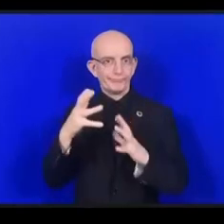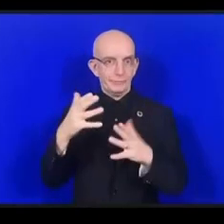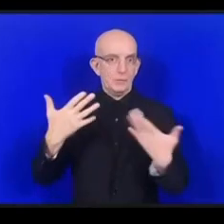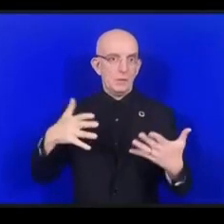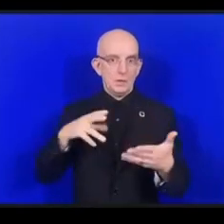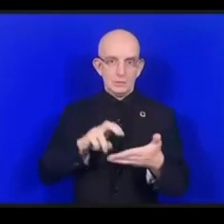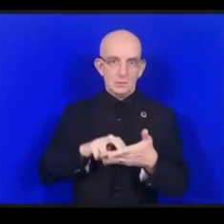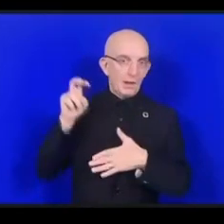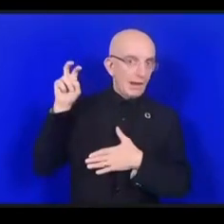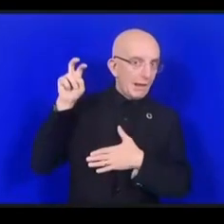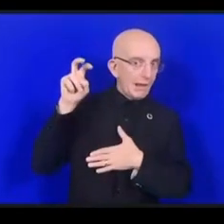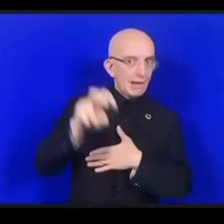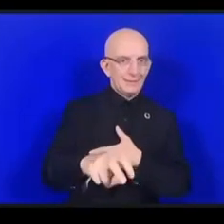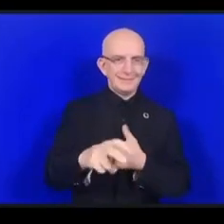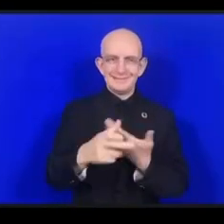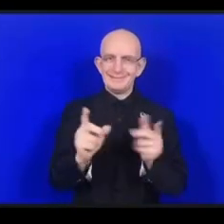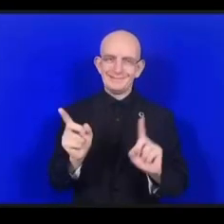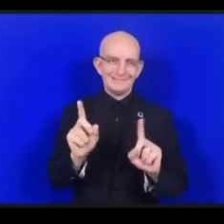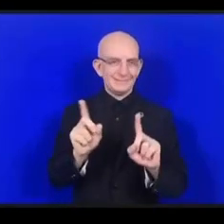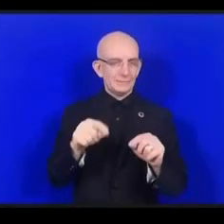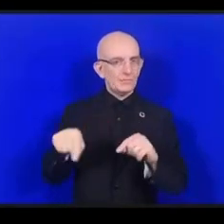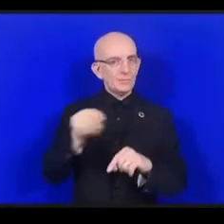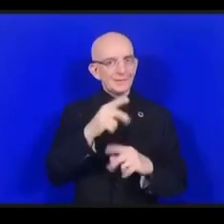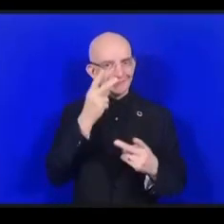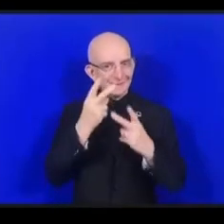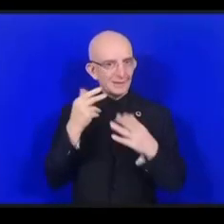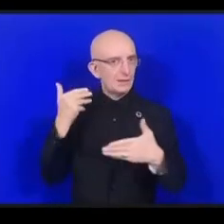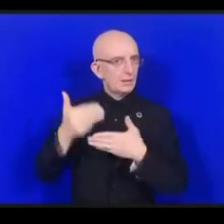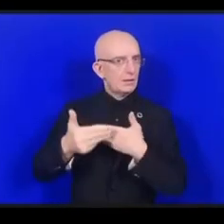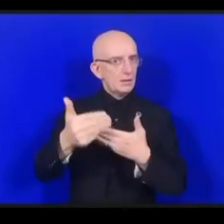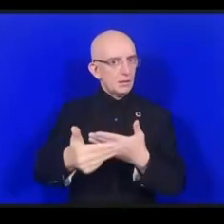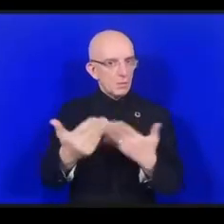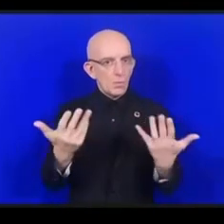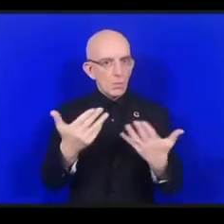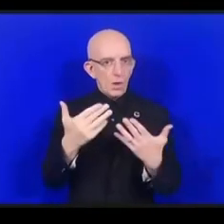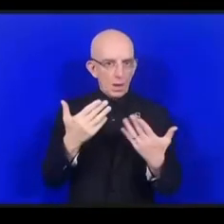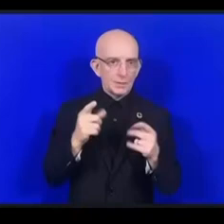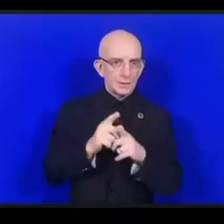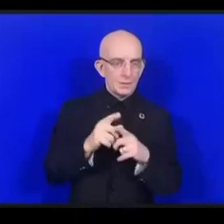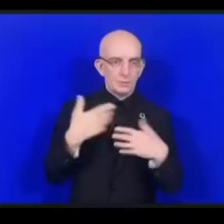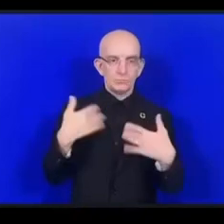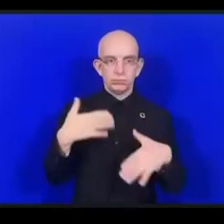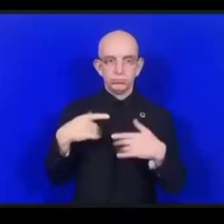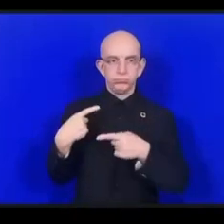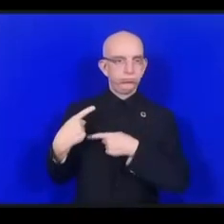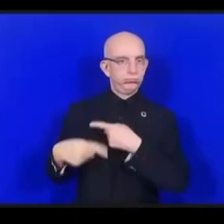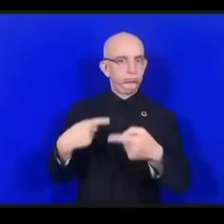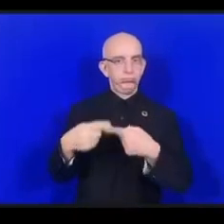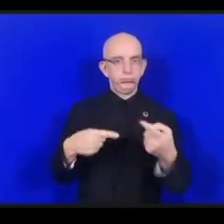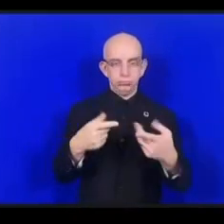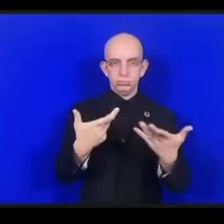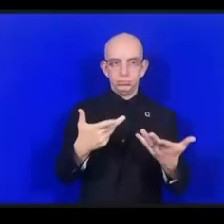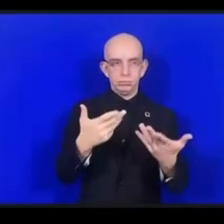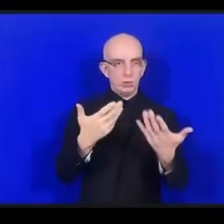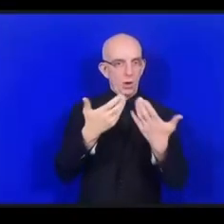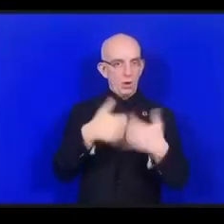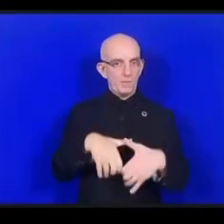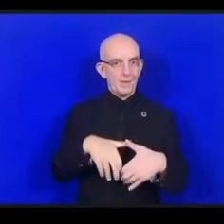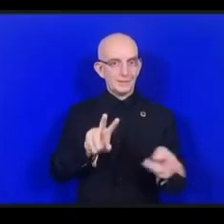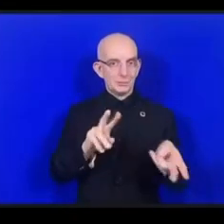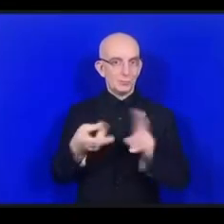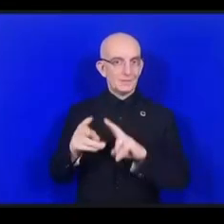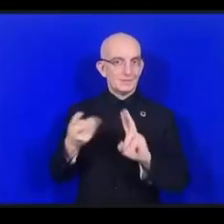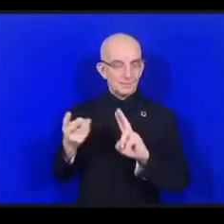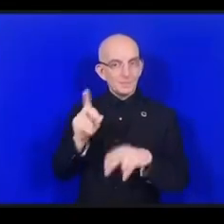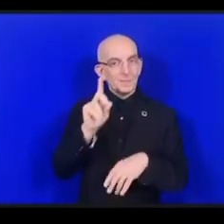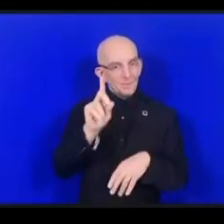enorme en traducción automática estas cosas es importantísimo tenerlas presenta